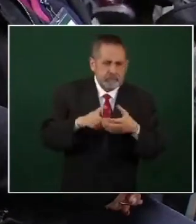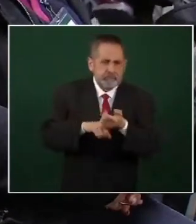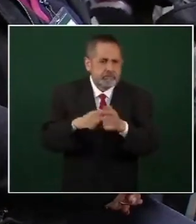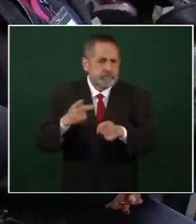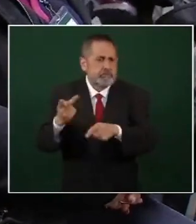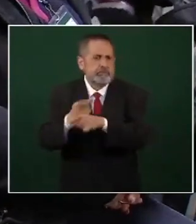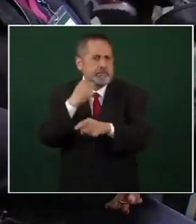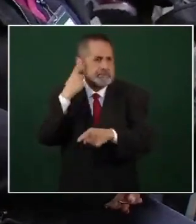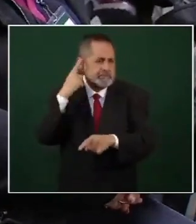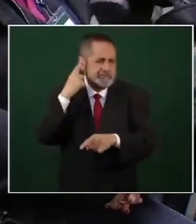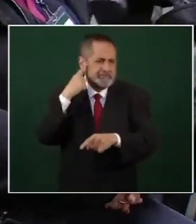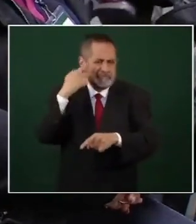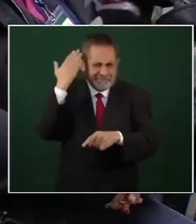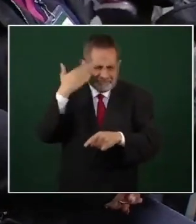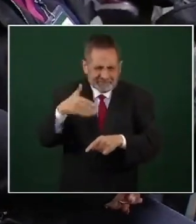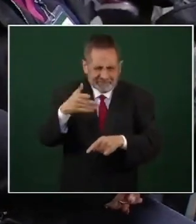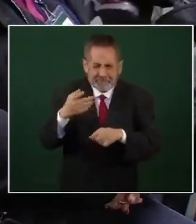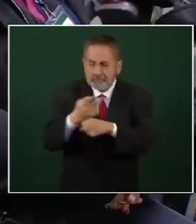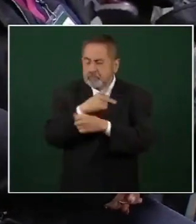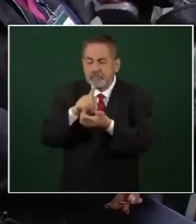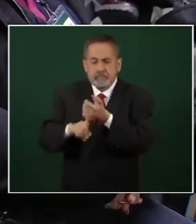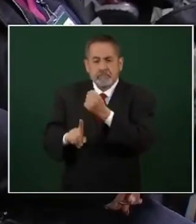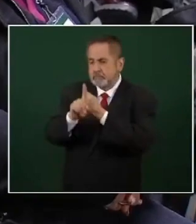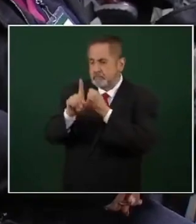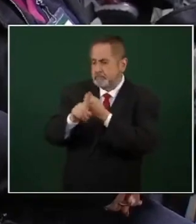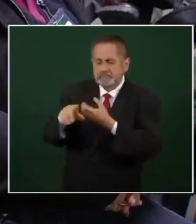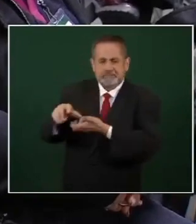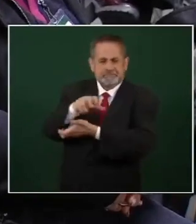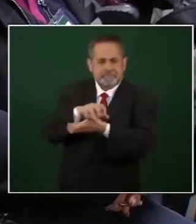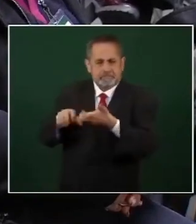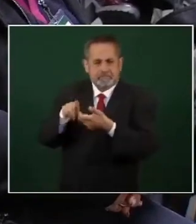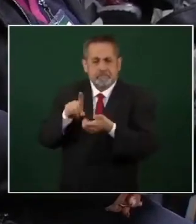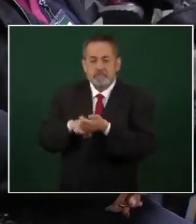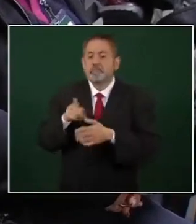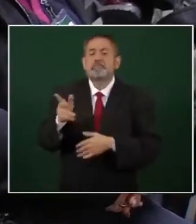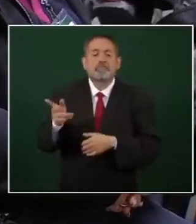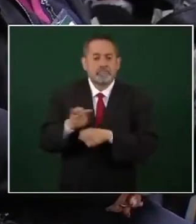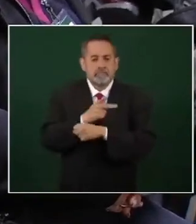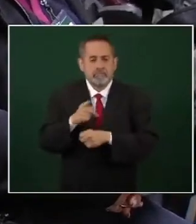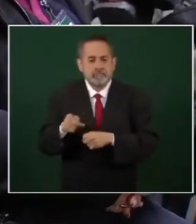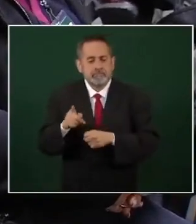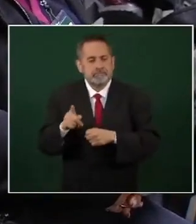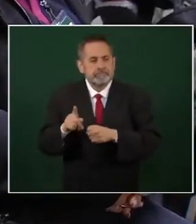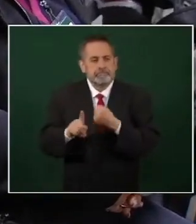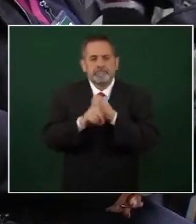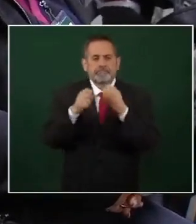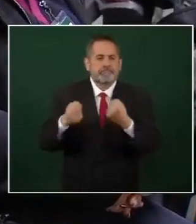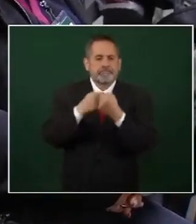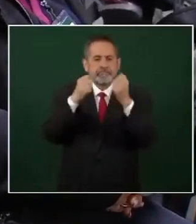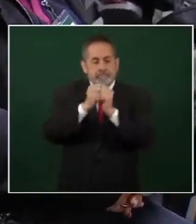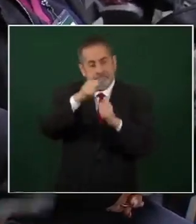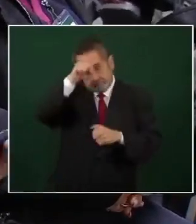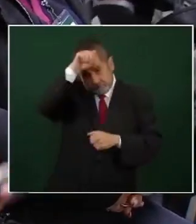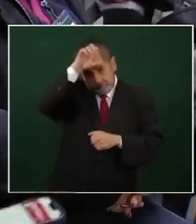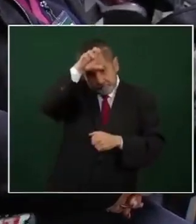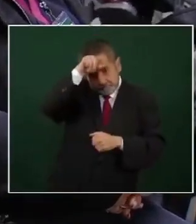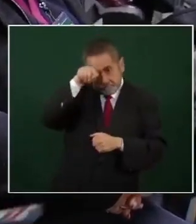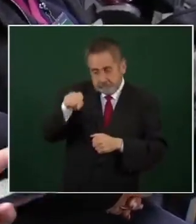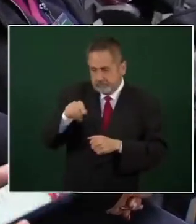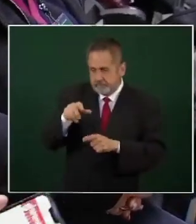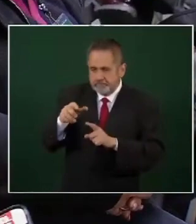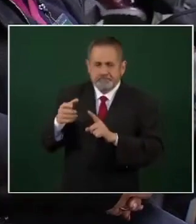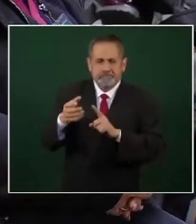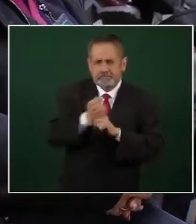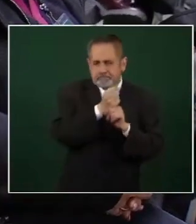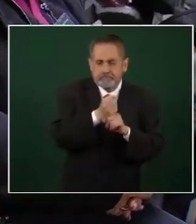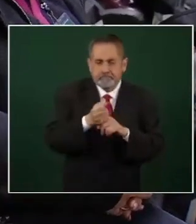este caso, porque es un problema, es un conflicto que se tiene con una minera. Es esto que pues hay defensores